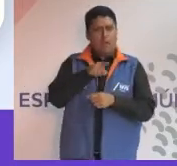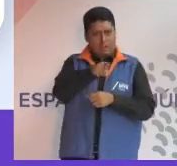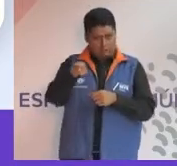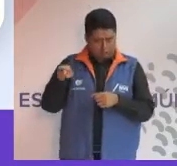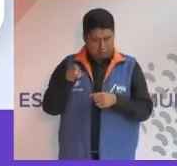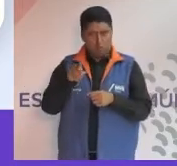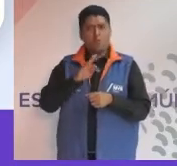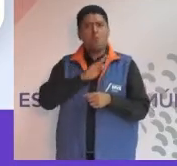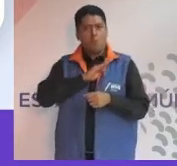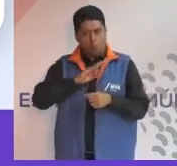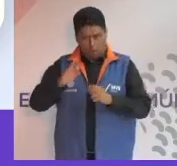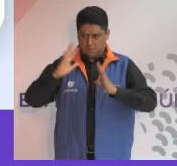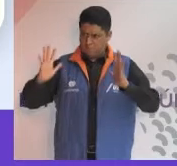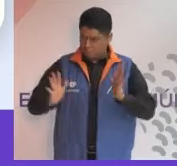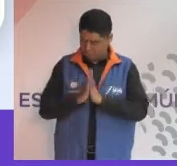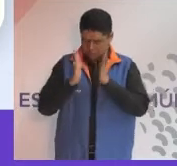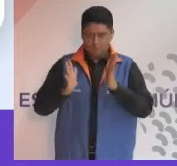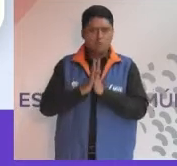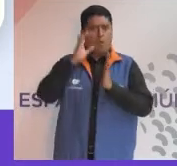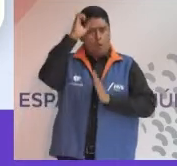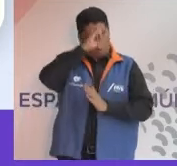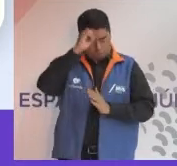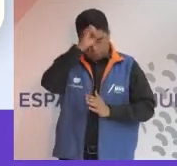estamos vinculadas o ligadas